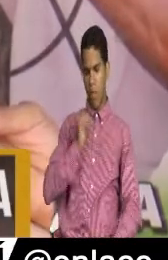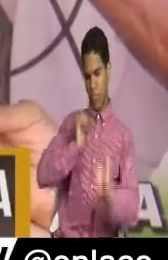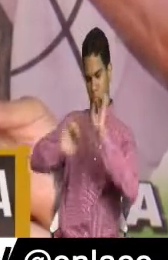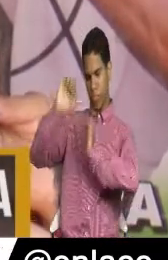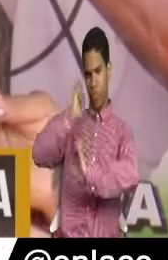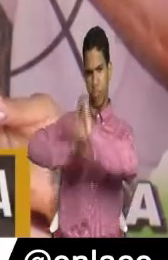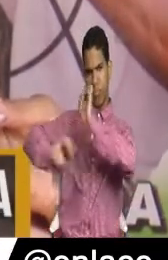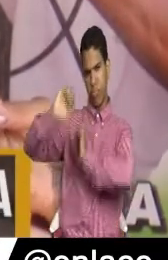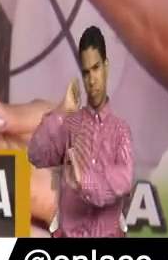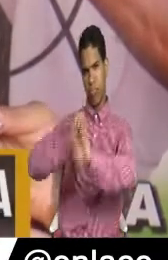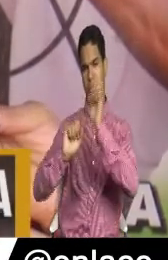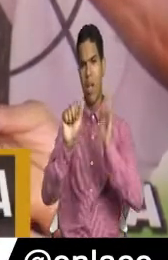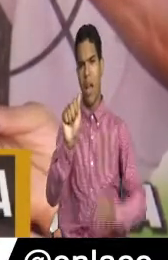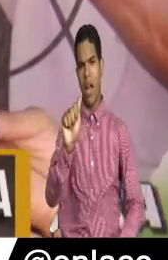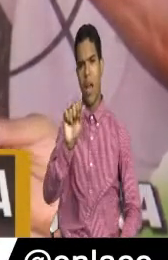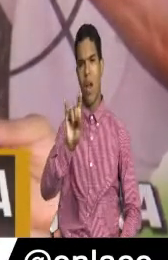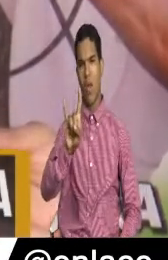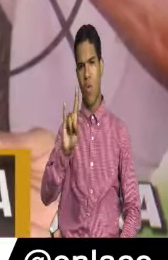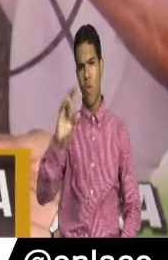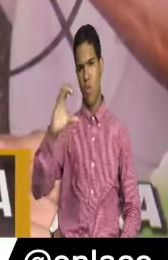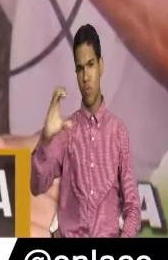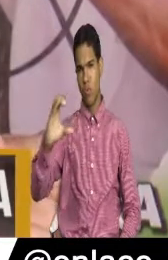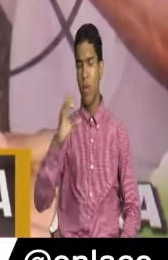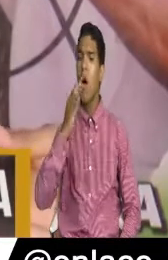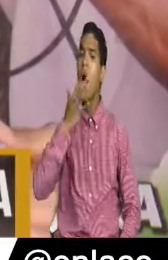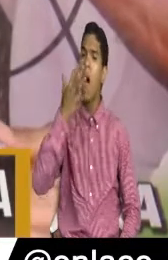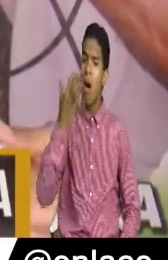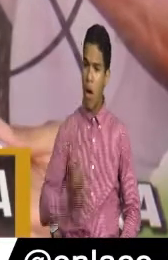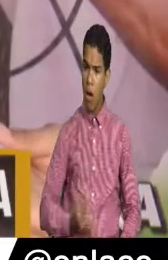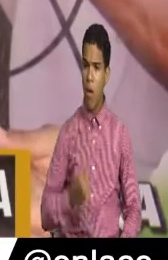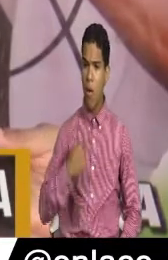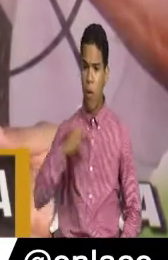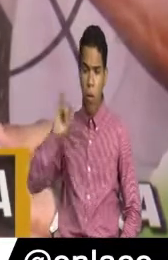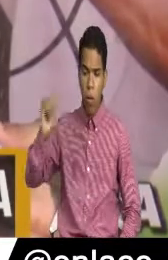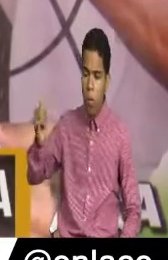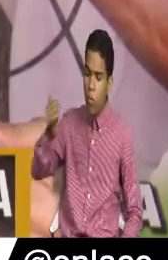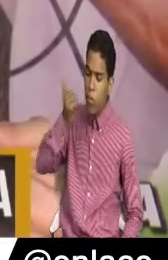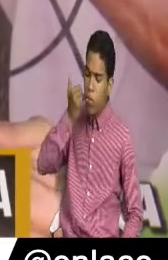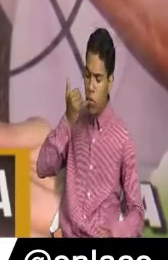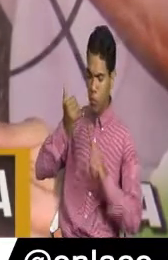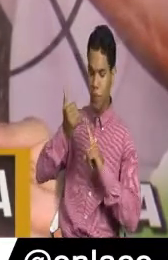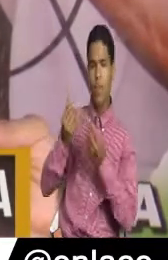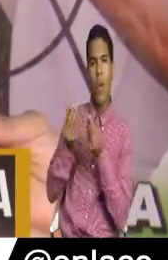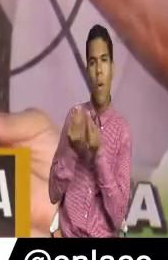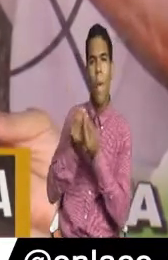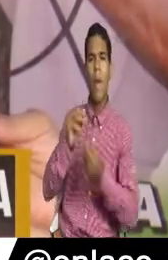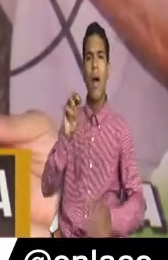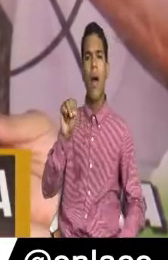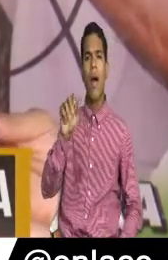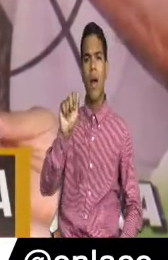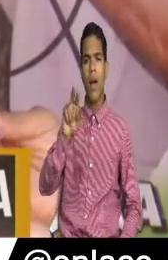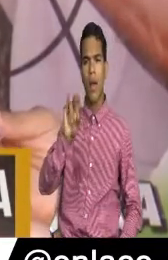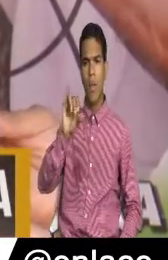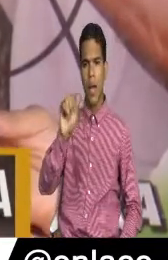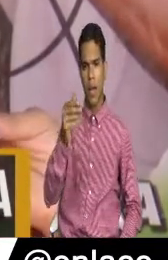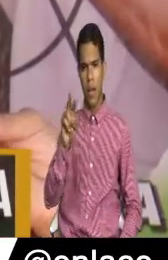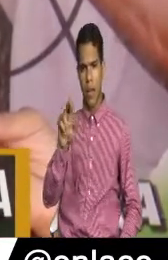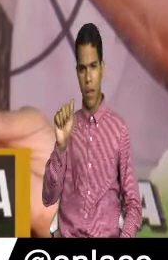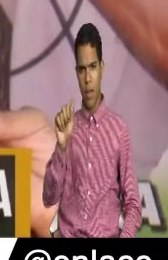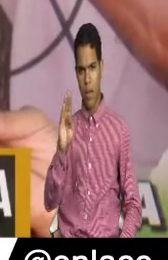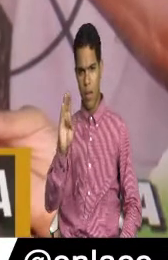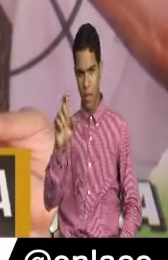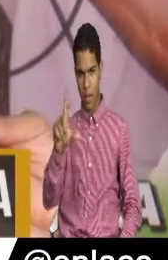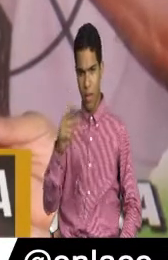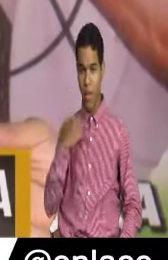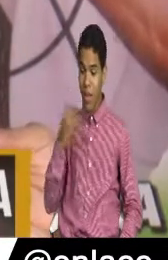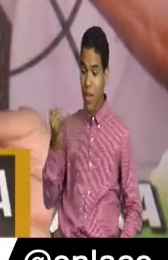de Colombia. Y a mí me llega, es una llamada de la compañera María Ravelo, la que me comunica